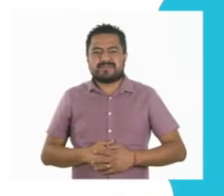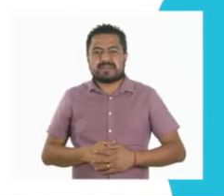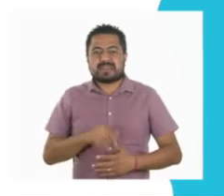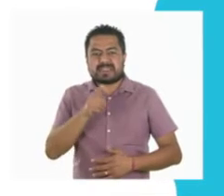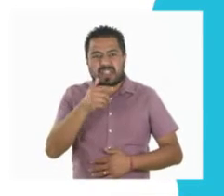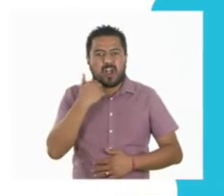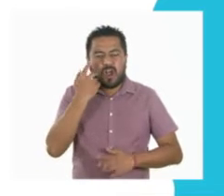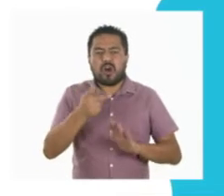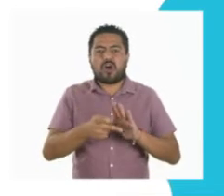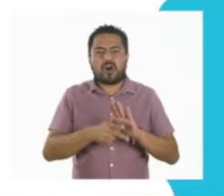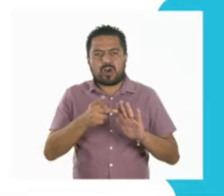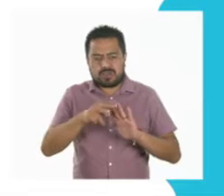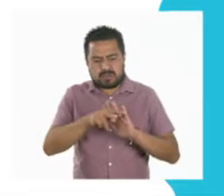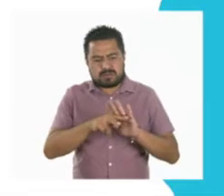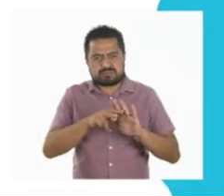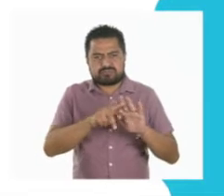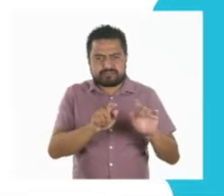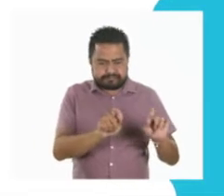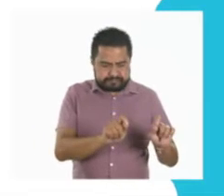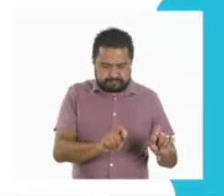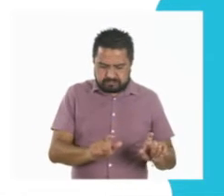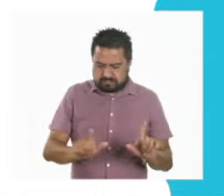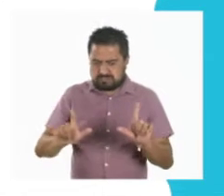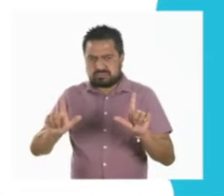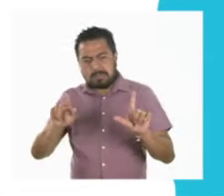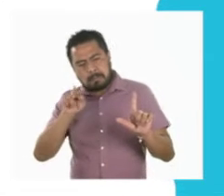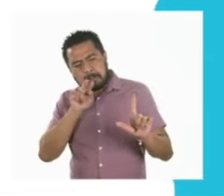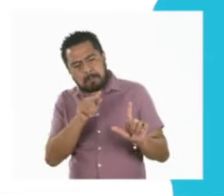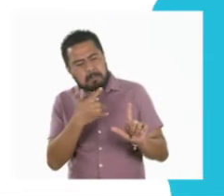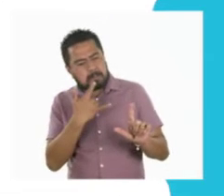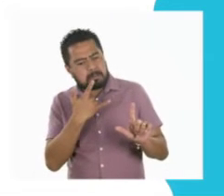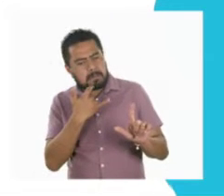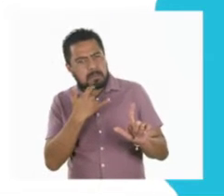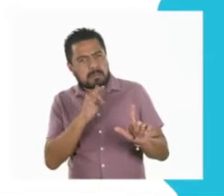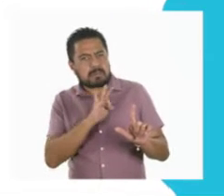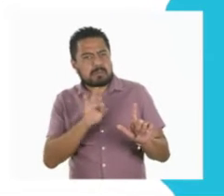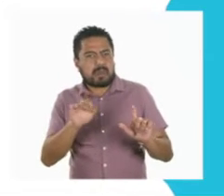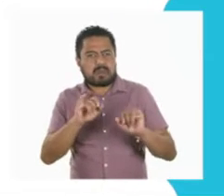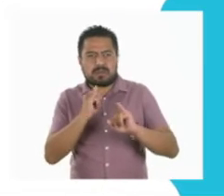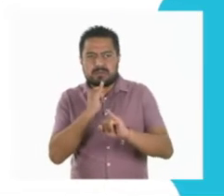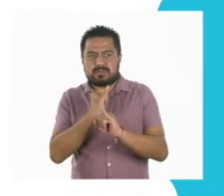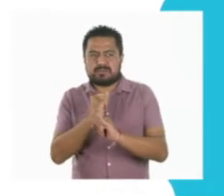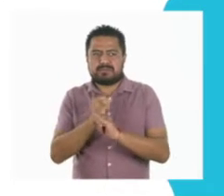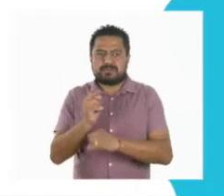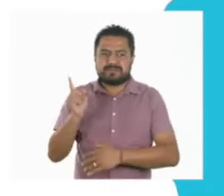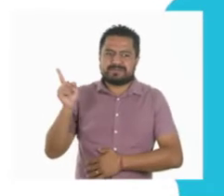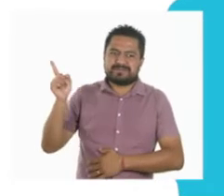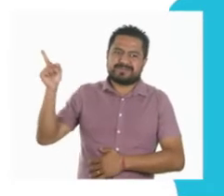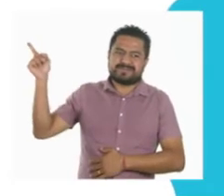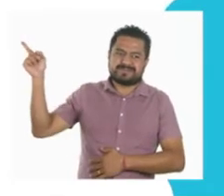conalite.sep.gob.mx. Si quieres volver a ver los programas de Aprende en Casa, los puedes encontrar en la siguiente